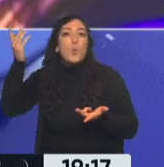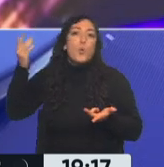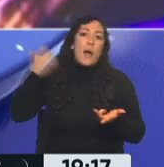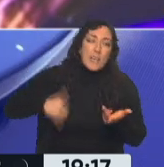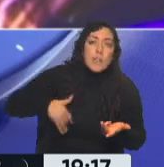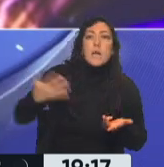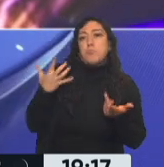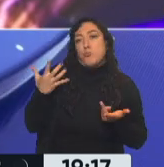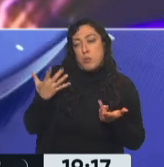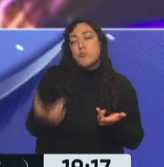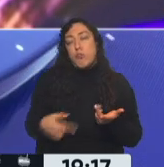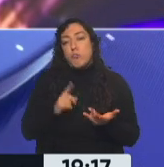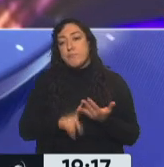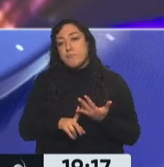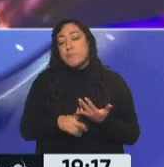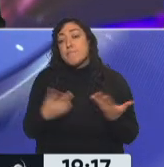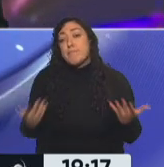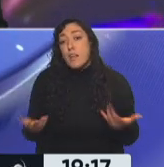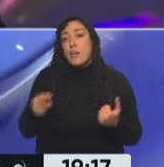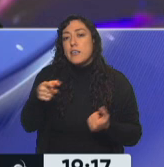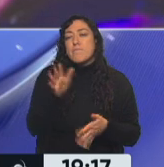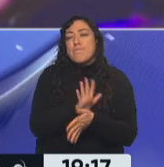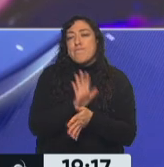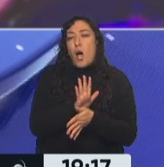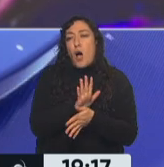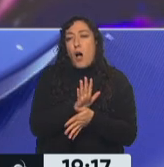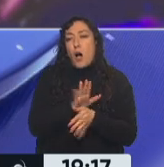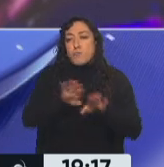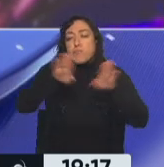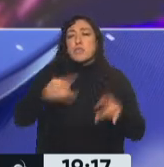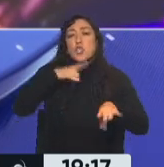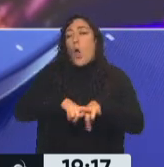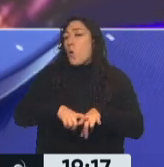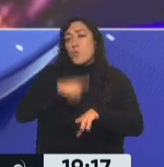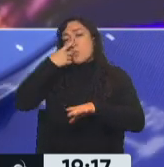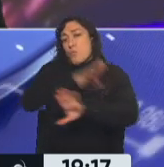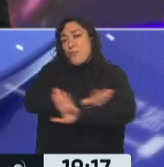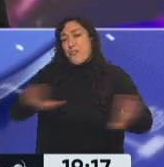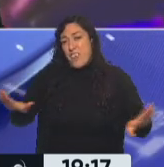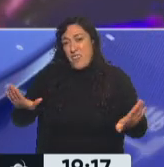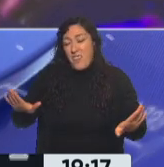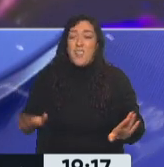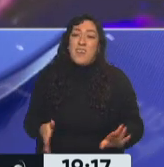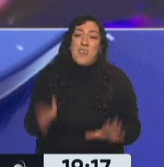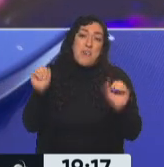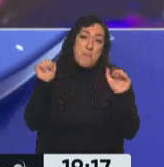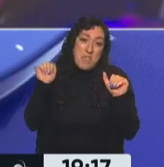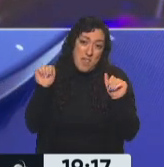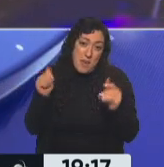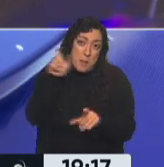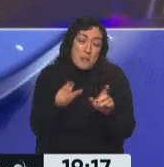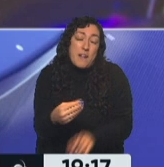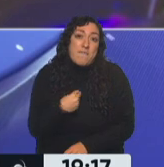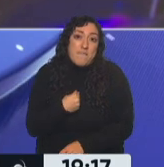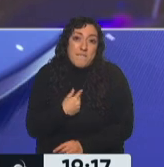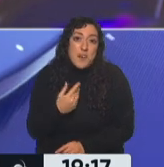acá en la Argentina. Pero esto claramente marca la despedida y la tristeza también de sus fieles seguidores que van a escuchar por